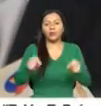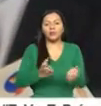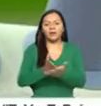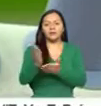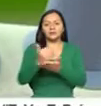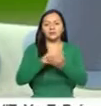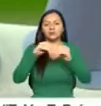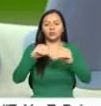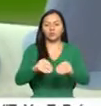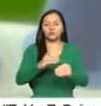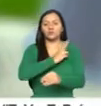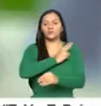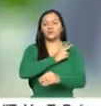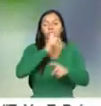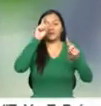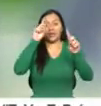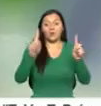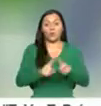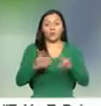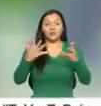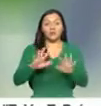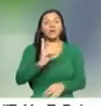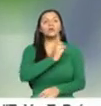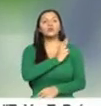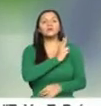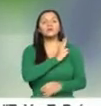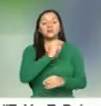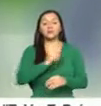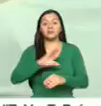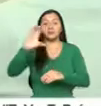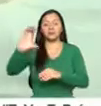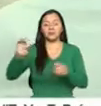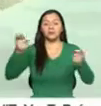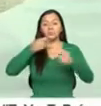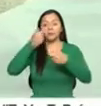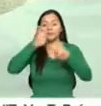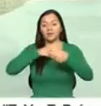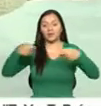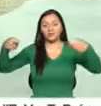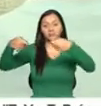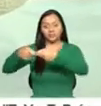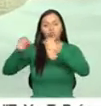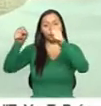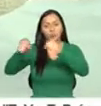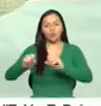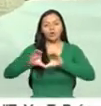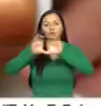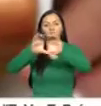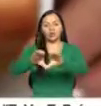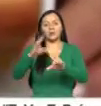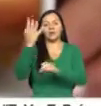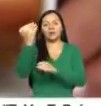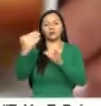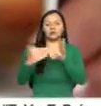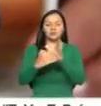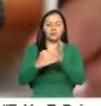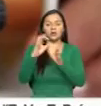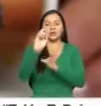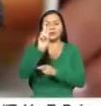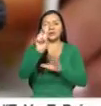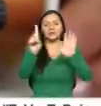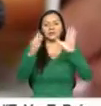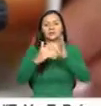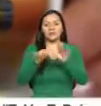educación superior. Con estos acuerdos, las universidades cofinanciadas podrían incrementar la entrega de 14.000 a 26.000